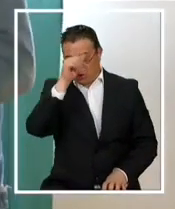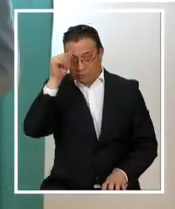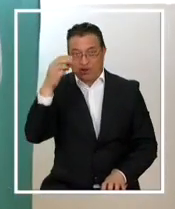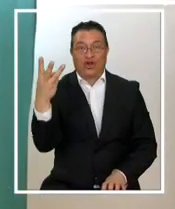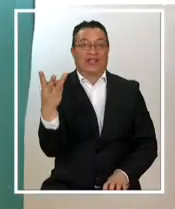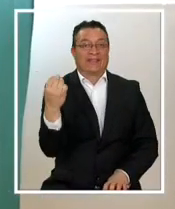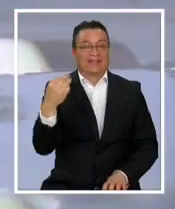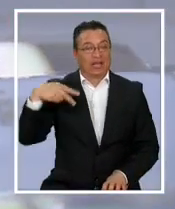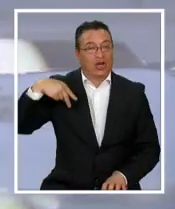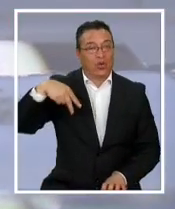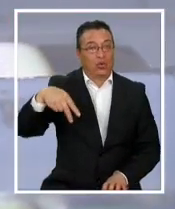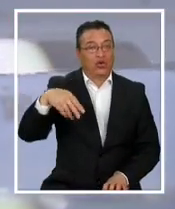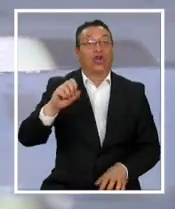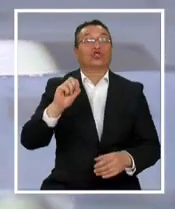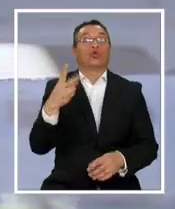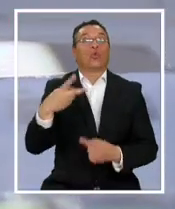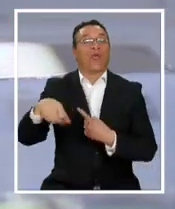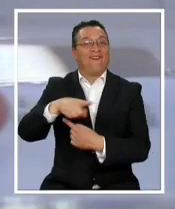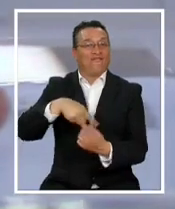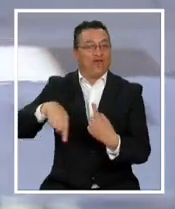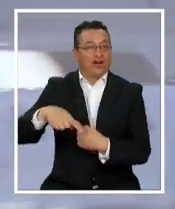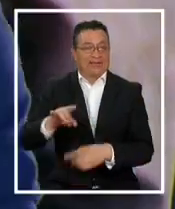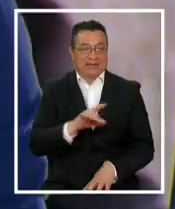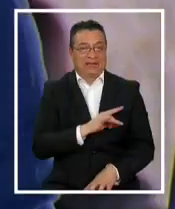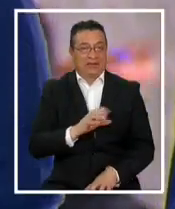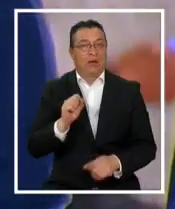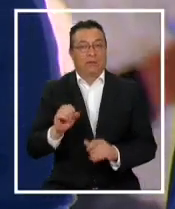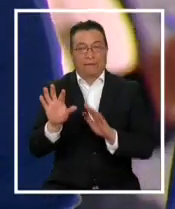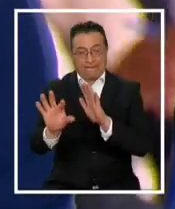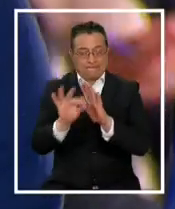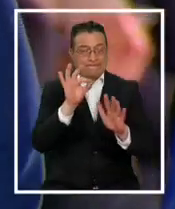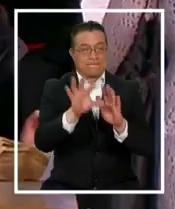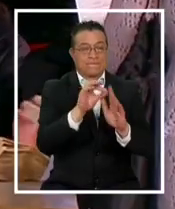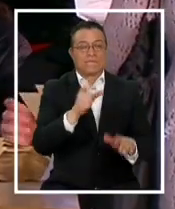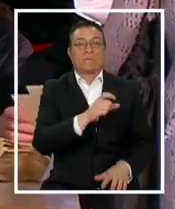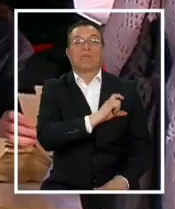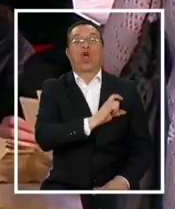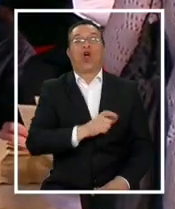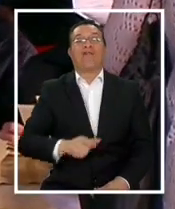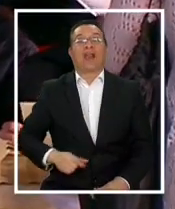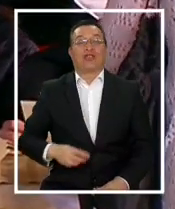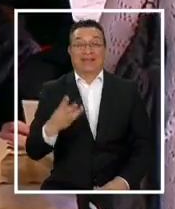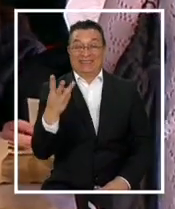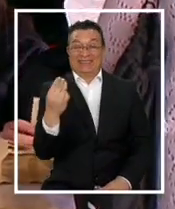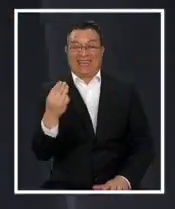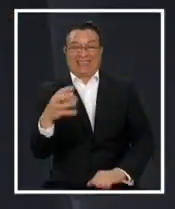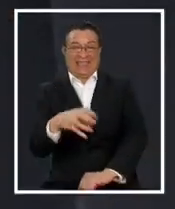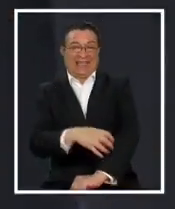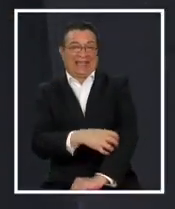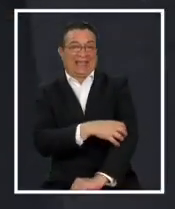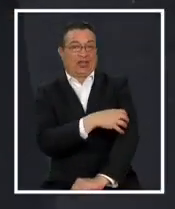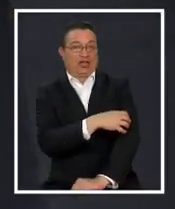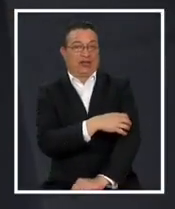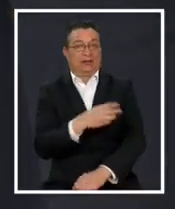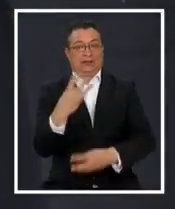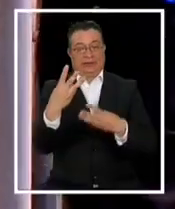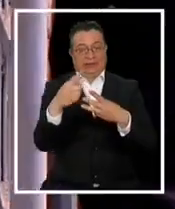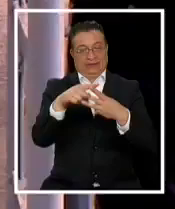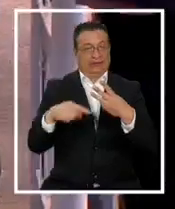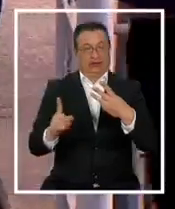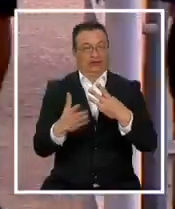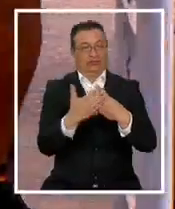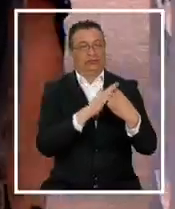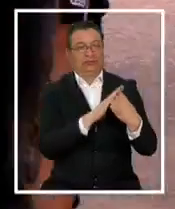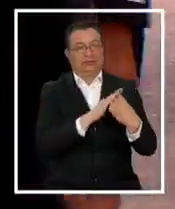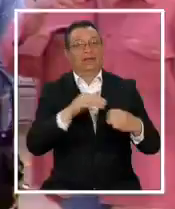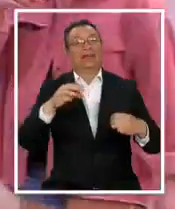de junio, día de segunda vuelta para que los chilenos podamos elegir a gobernadores en 13 de las 16 regiones del país. Nuevamente